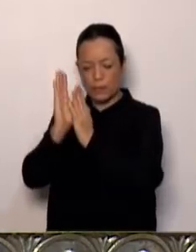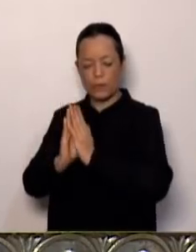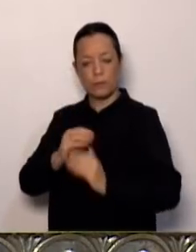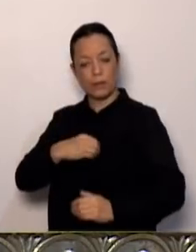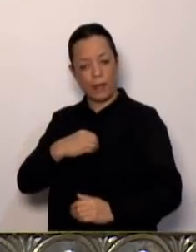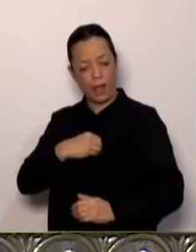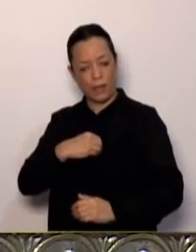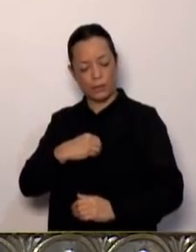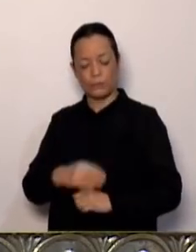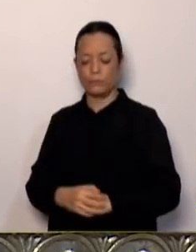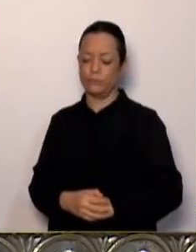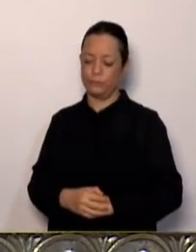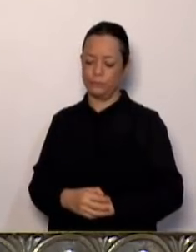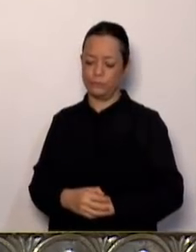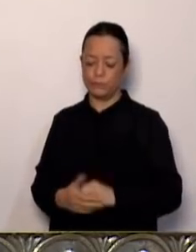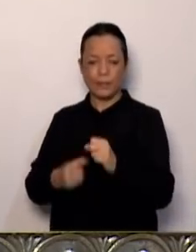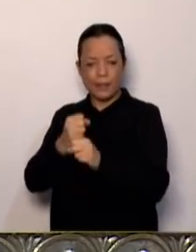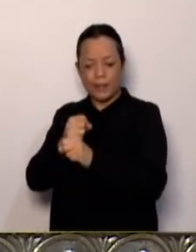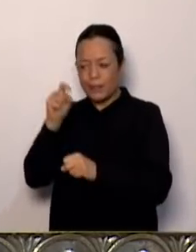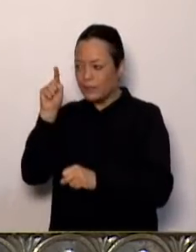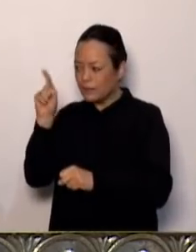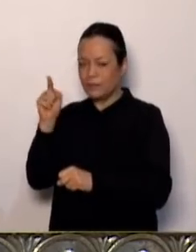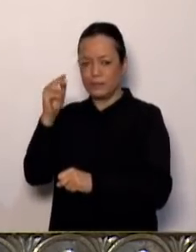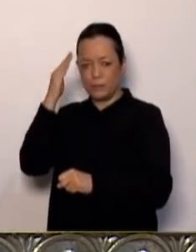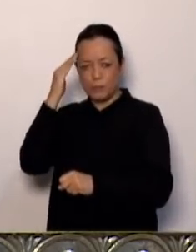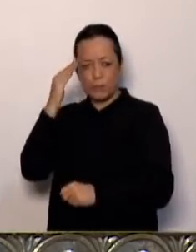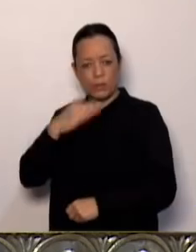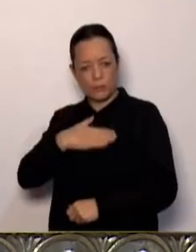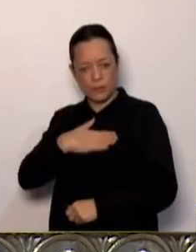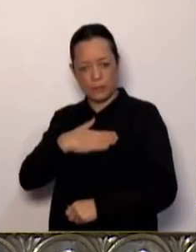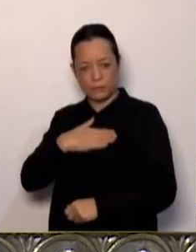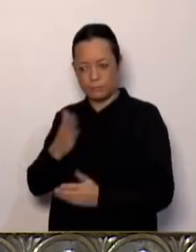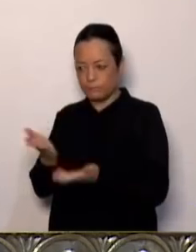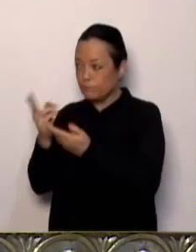de los pecados. Hagan esto en conmemoración mía.